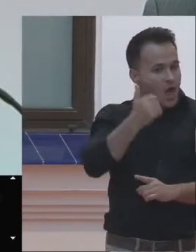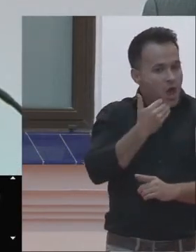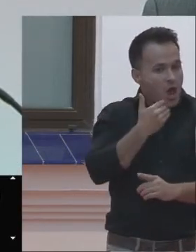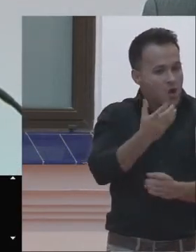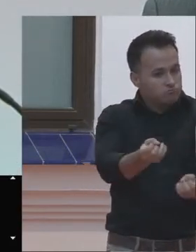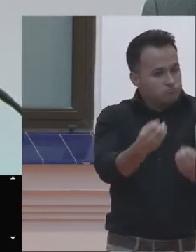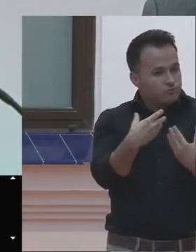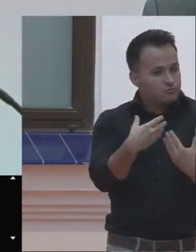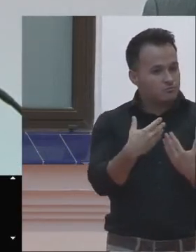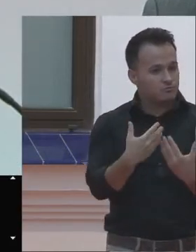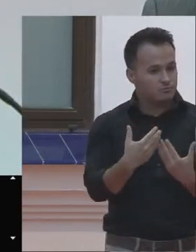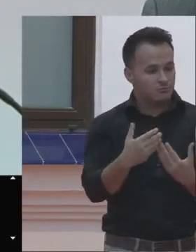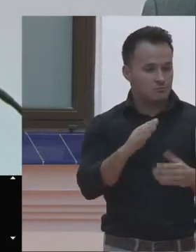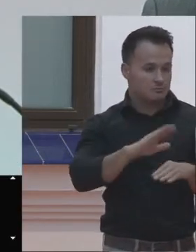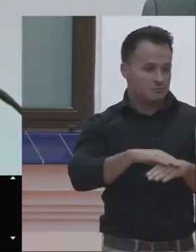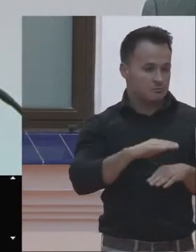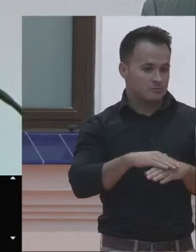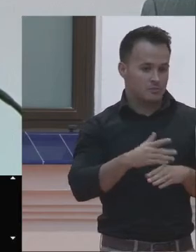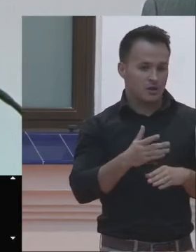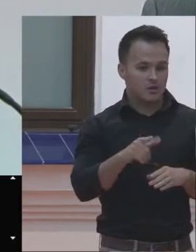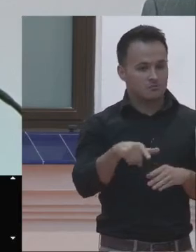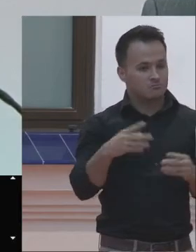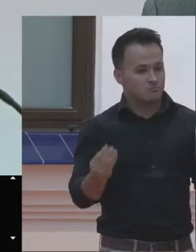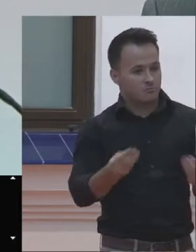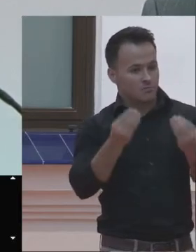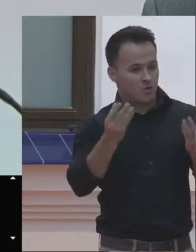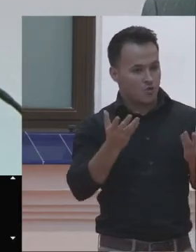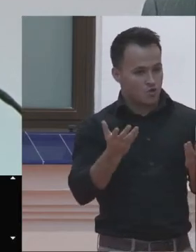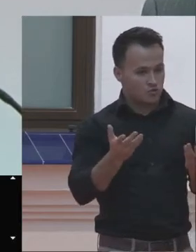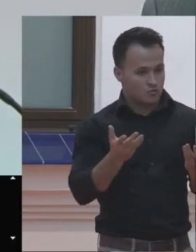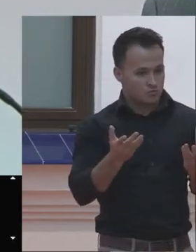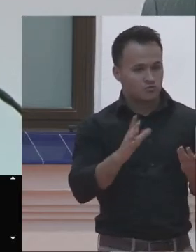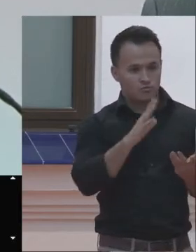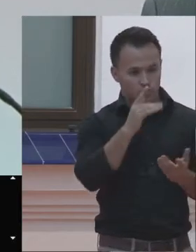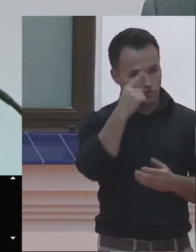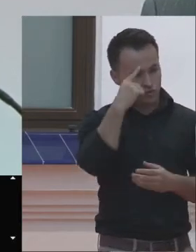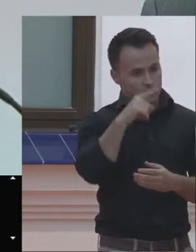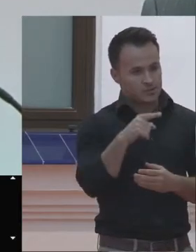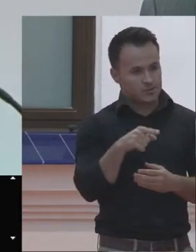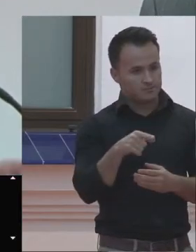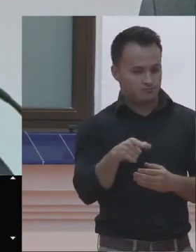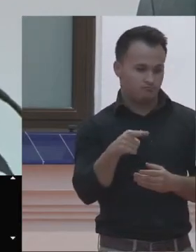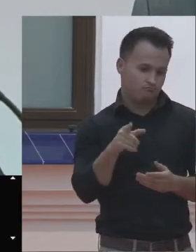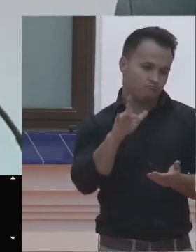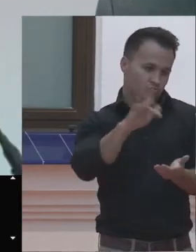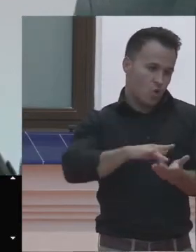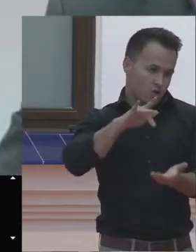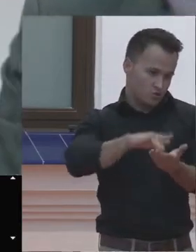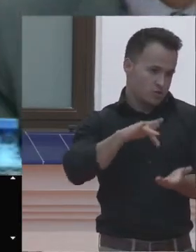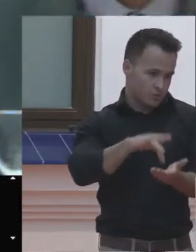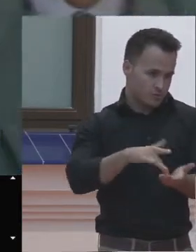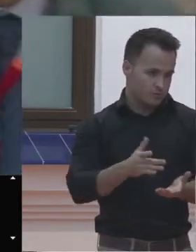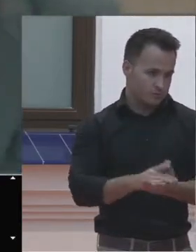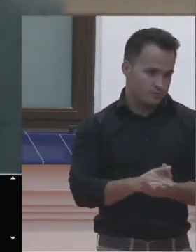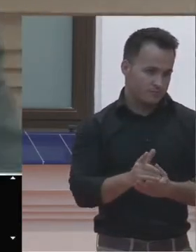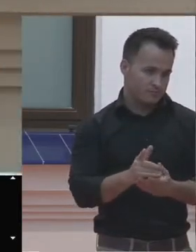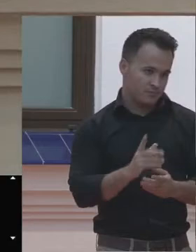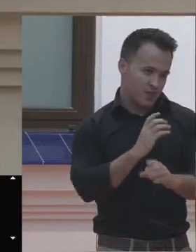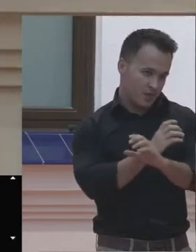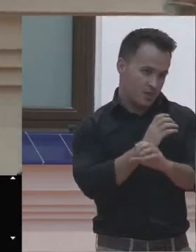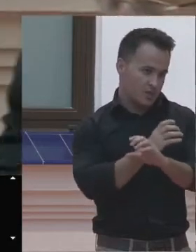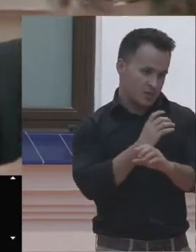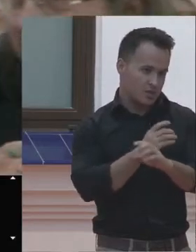que tú siempre las tienes, acerca de cómo poder también difundir eso, que me consta que CENTAC está haciendo cosas. Gracias,